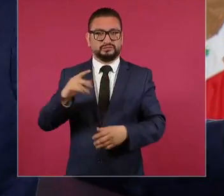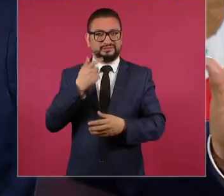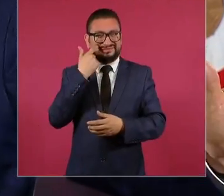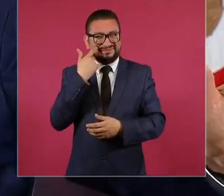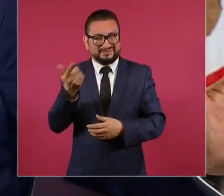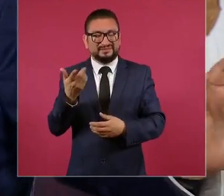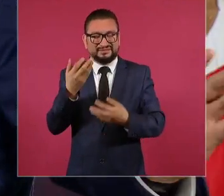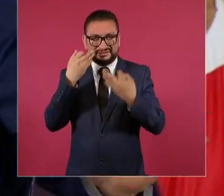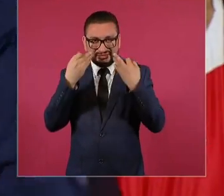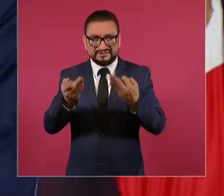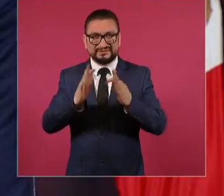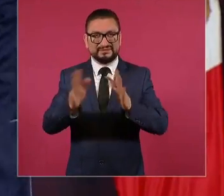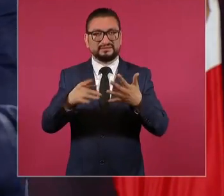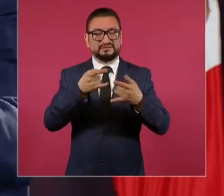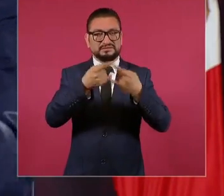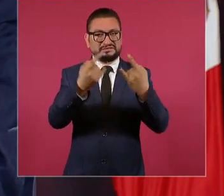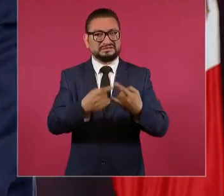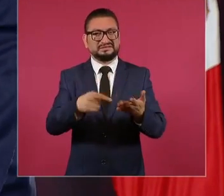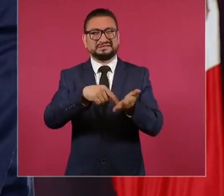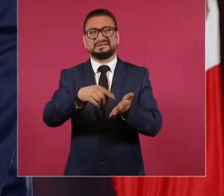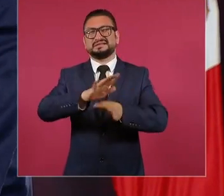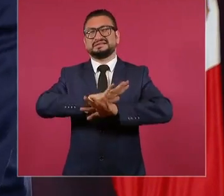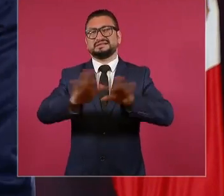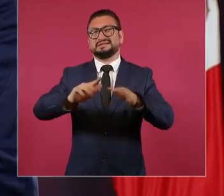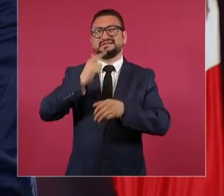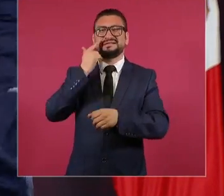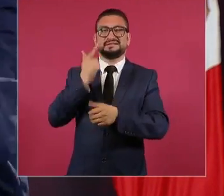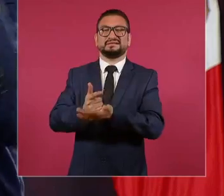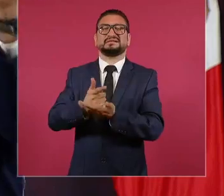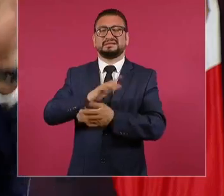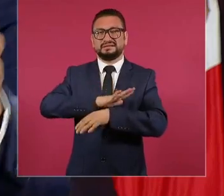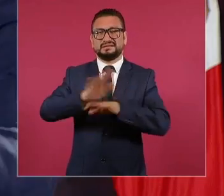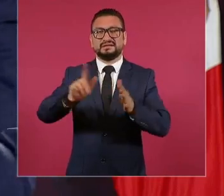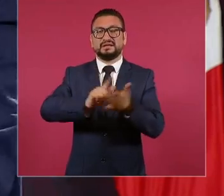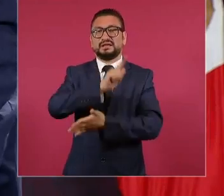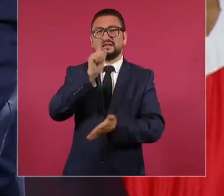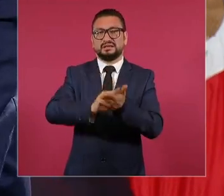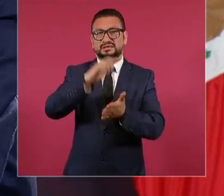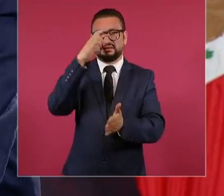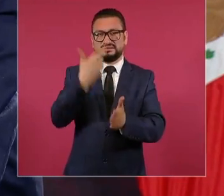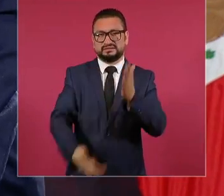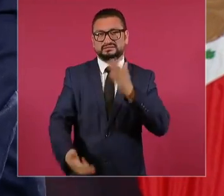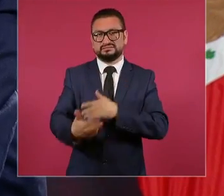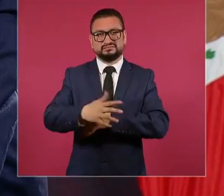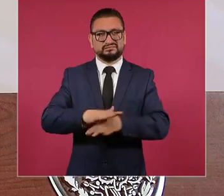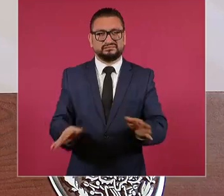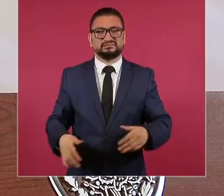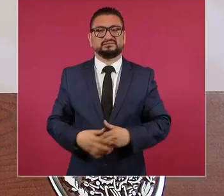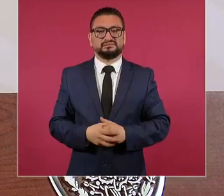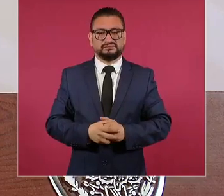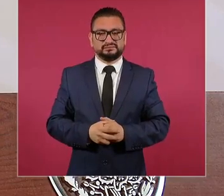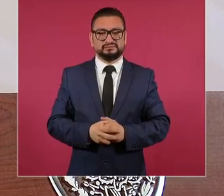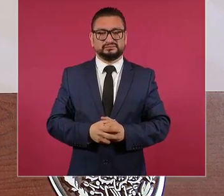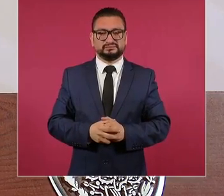ilegales, violatorias de la legalidad.